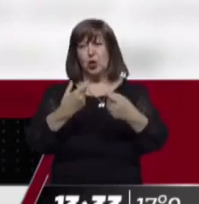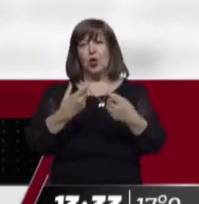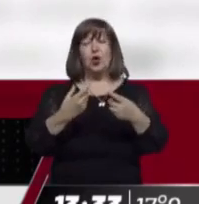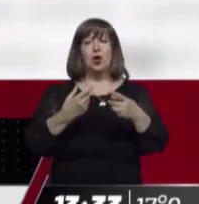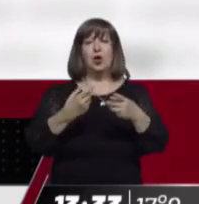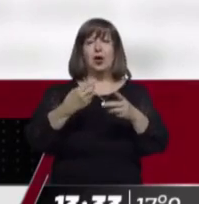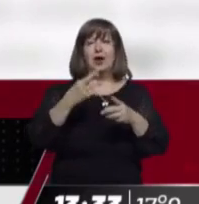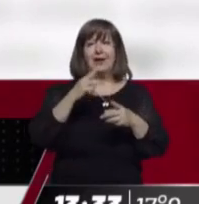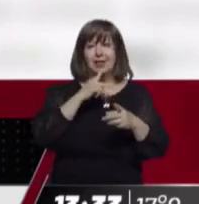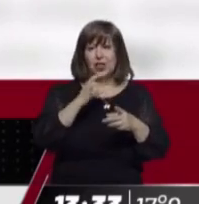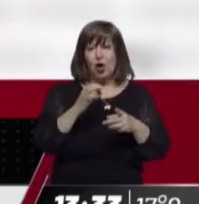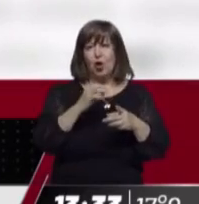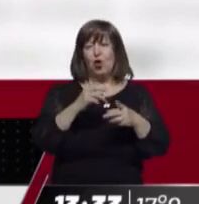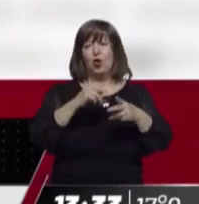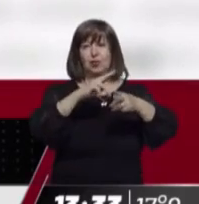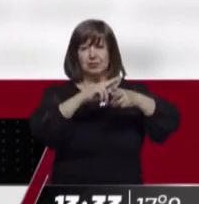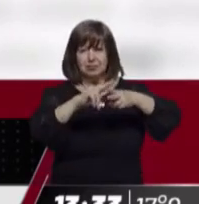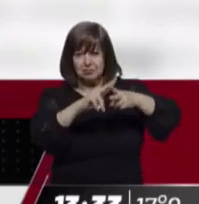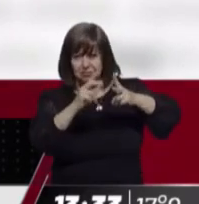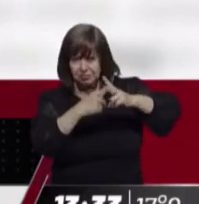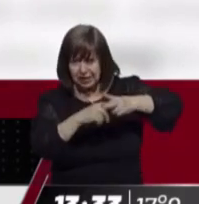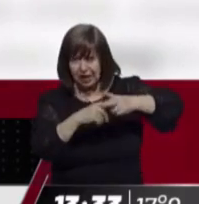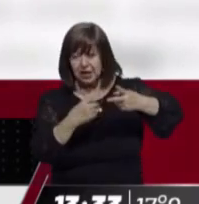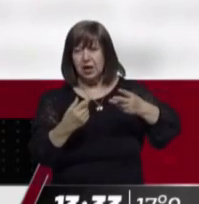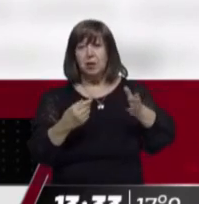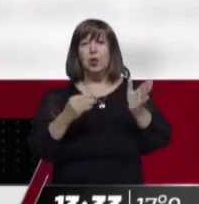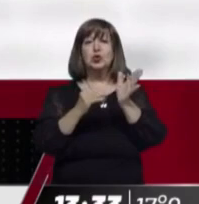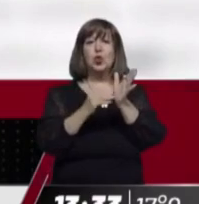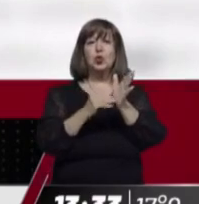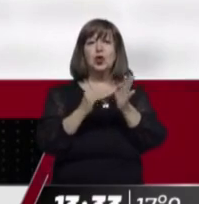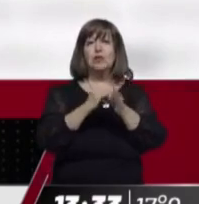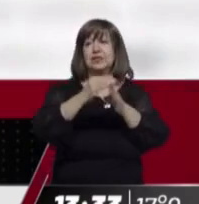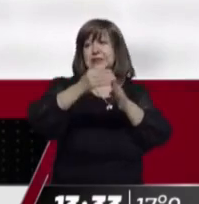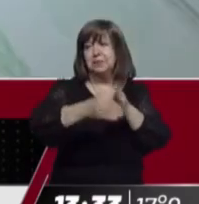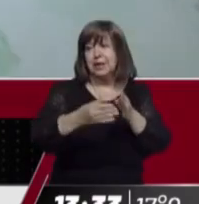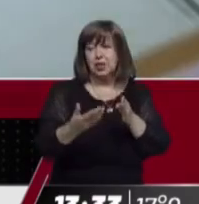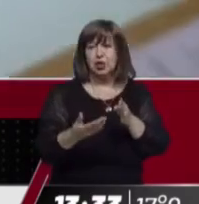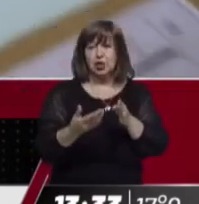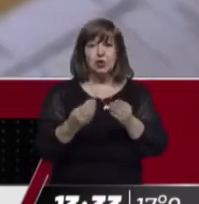ejemplo, turnos que se han dado, tiempos que se vencen. Exacto.